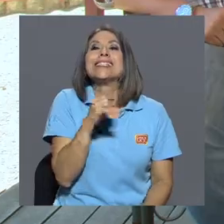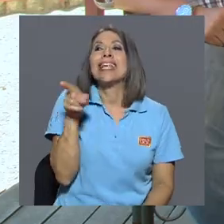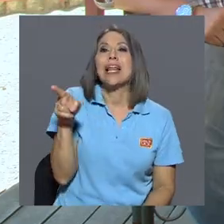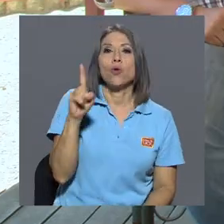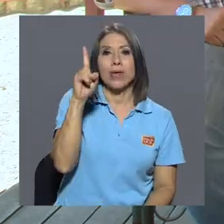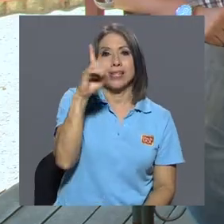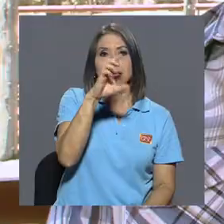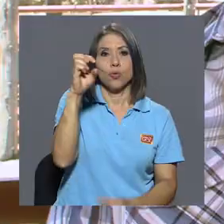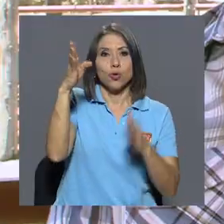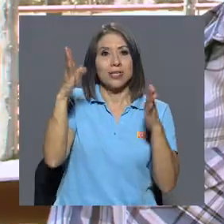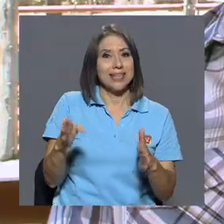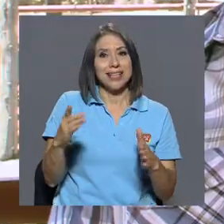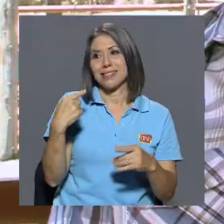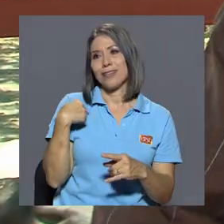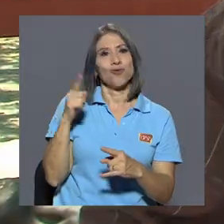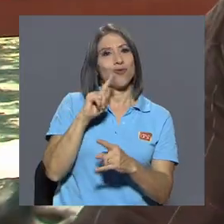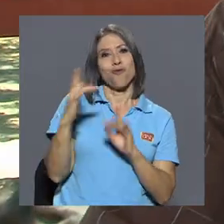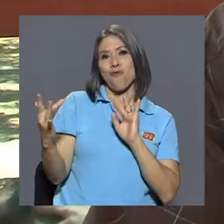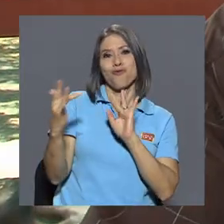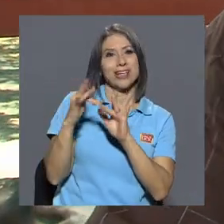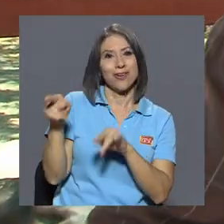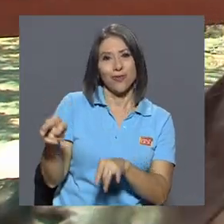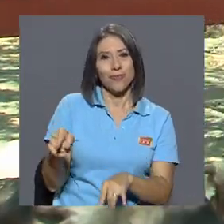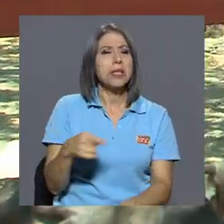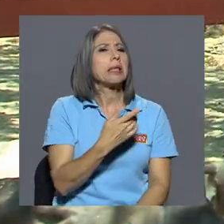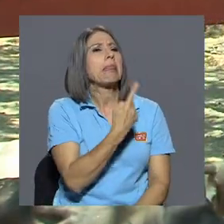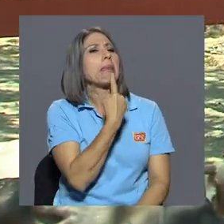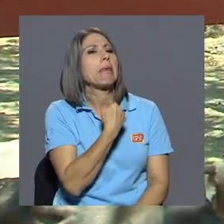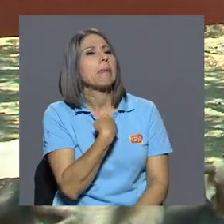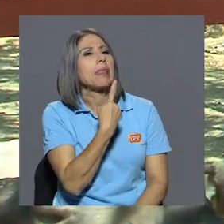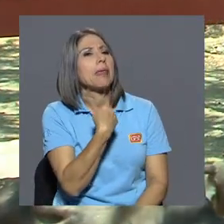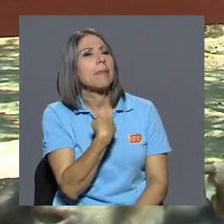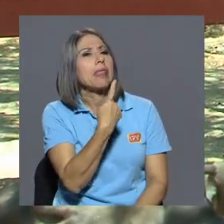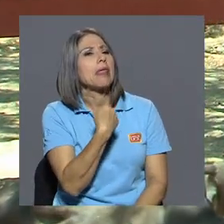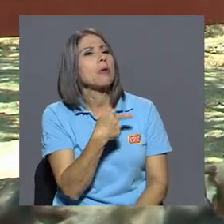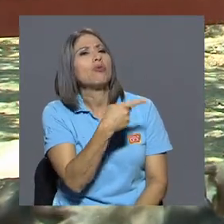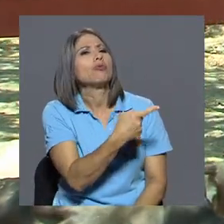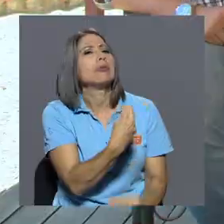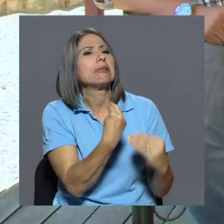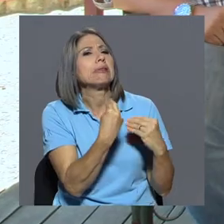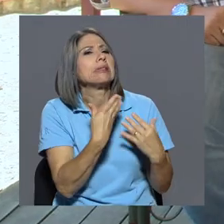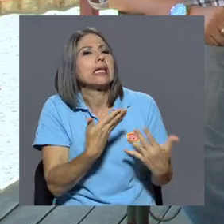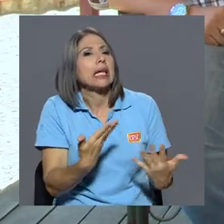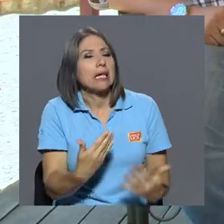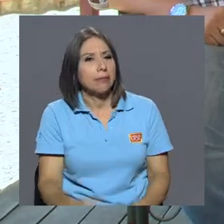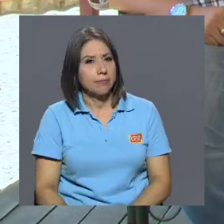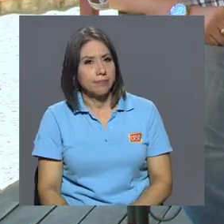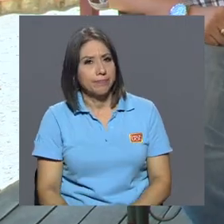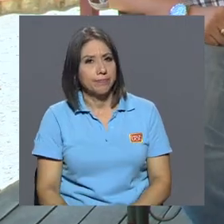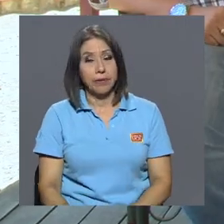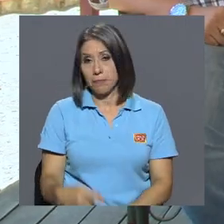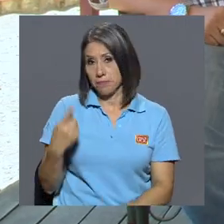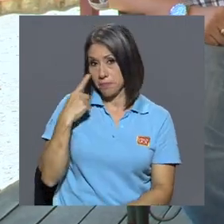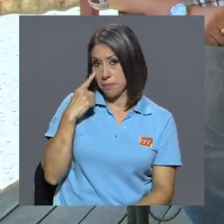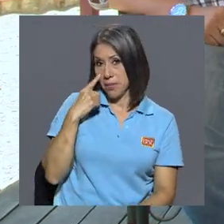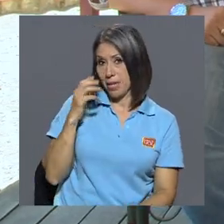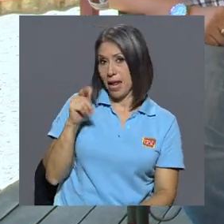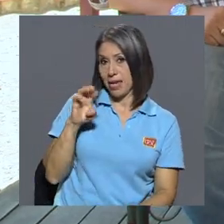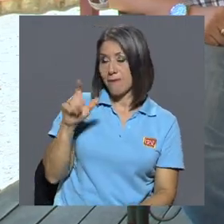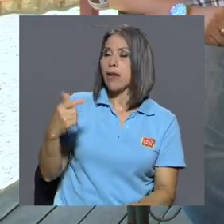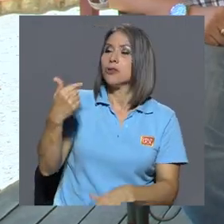llego. Y me dice, dime, ¿qué me vas a enseñar? Le digo, mira, don Aníbal, yo tengo